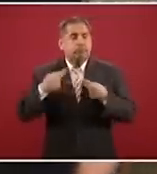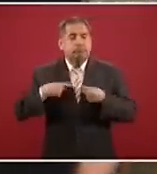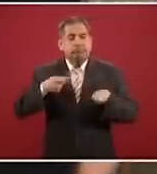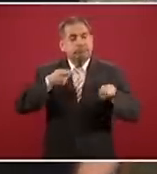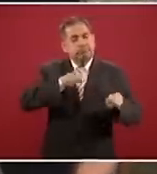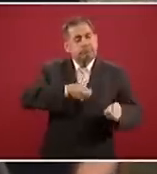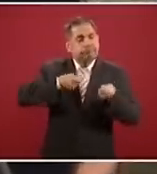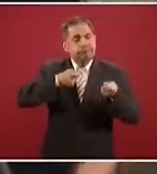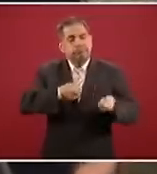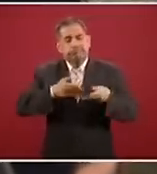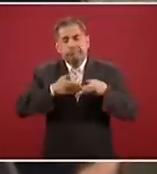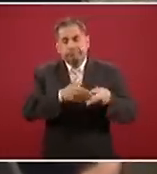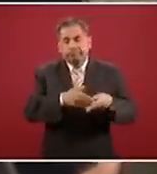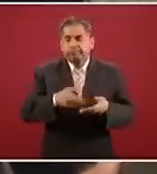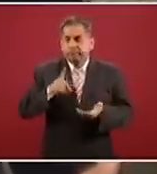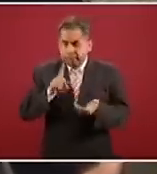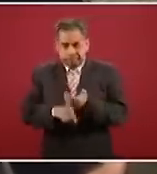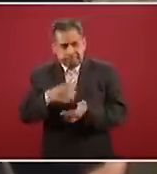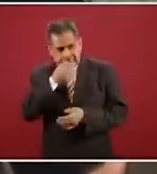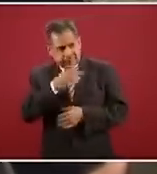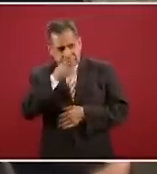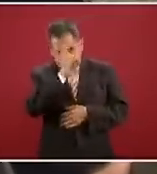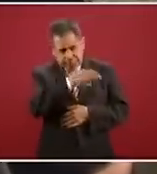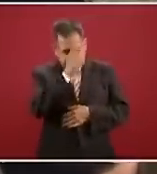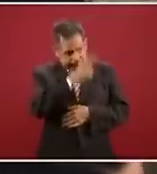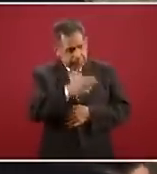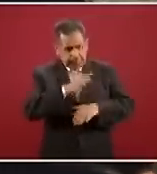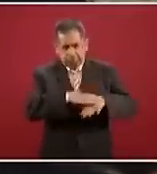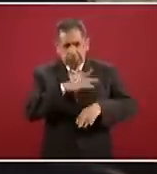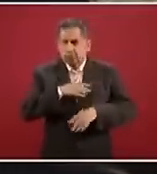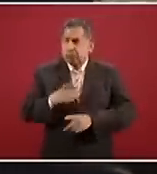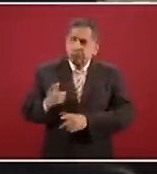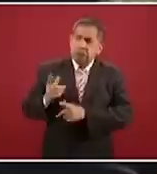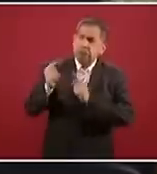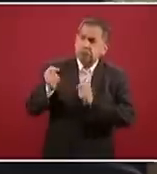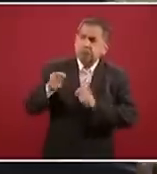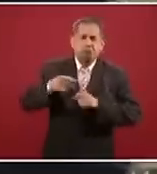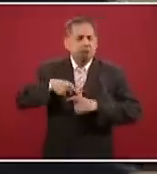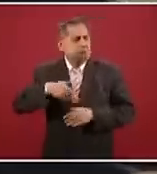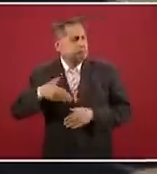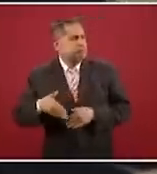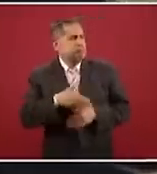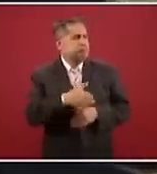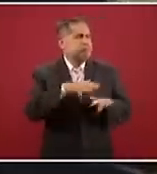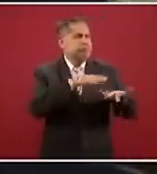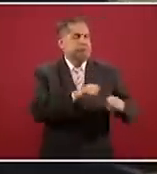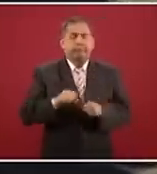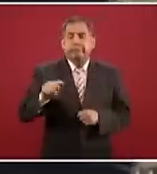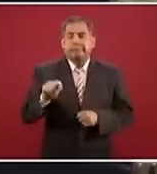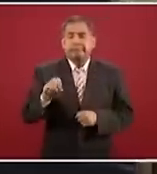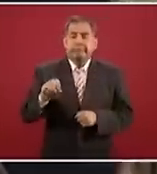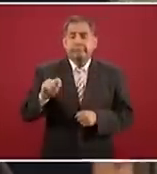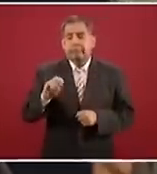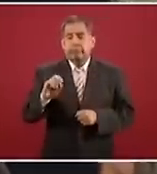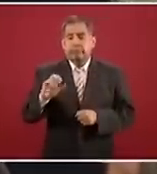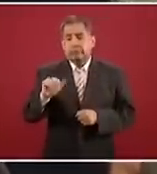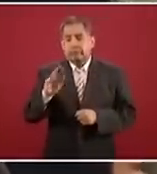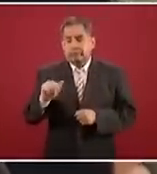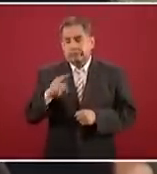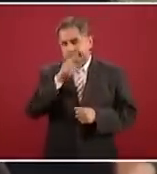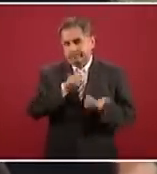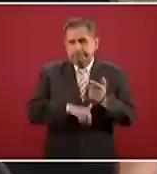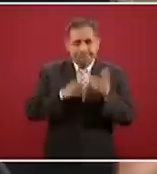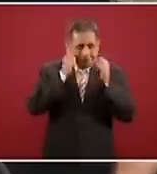que, a pesar de que existe la prohibición, fueron a cazar totoaba, poniendo en riesgo el tema de la vaquita